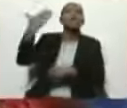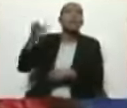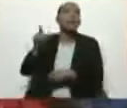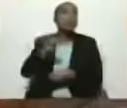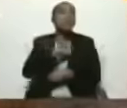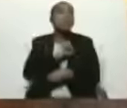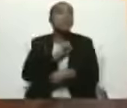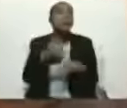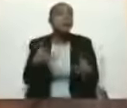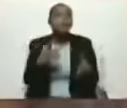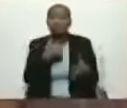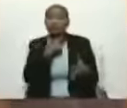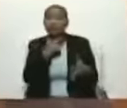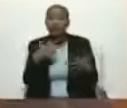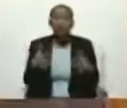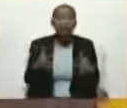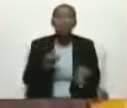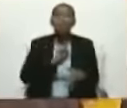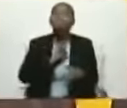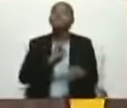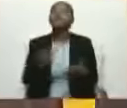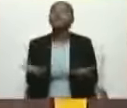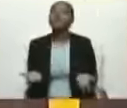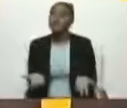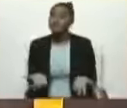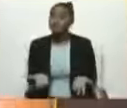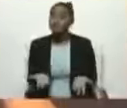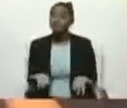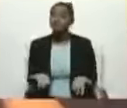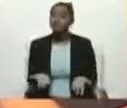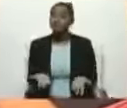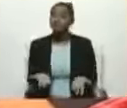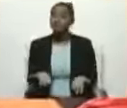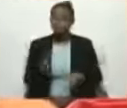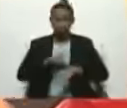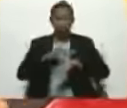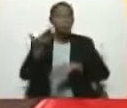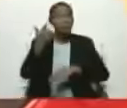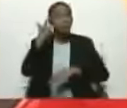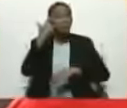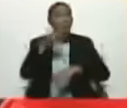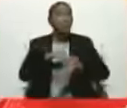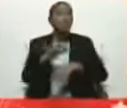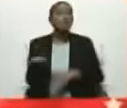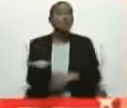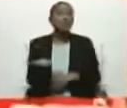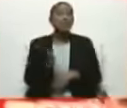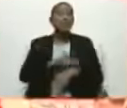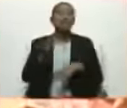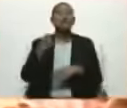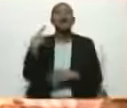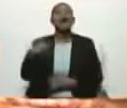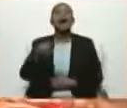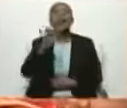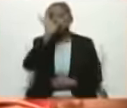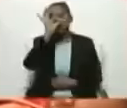¿ves? Y cuando eso ocurre, ¿sabe por qué? Porque ya tienen rabo de paja.